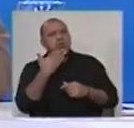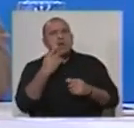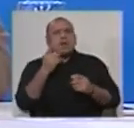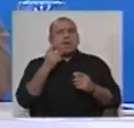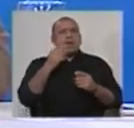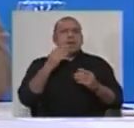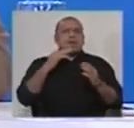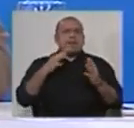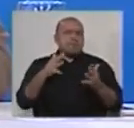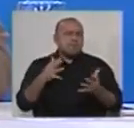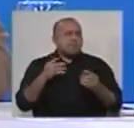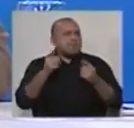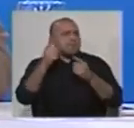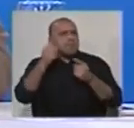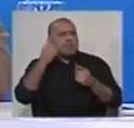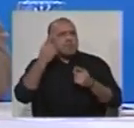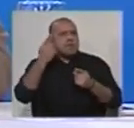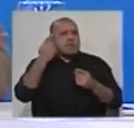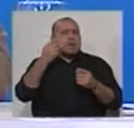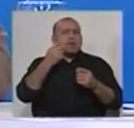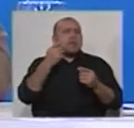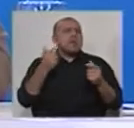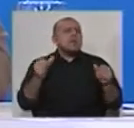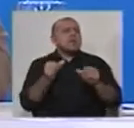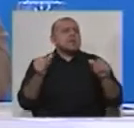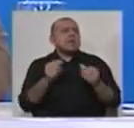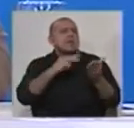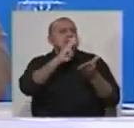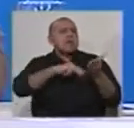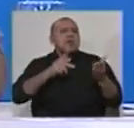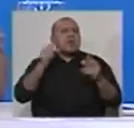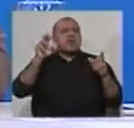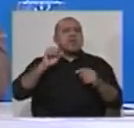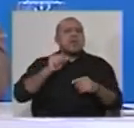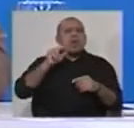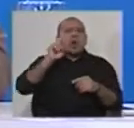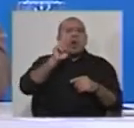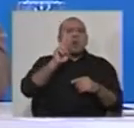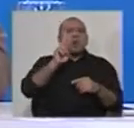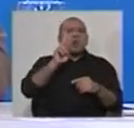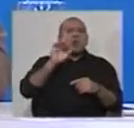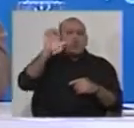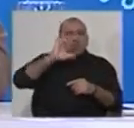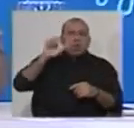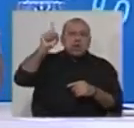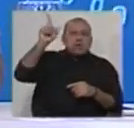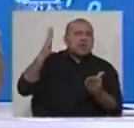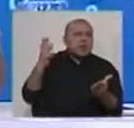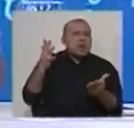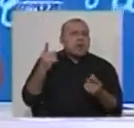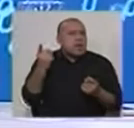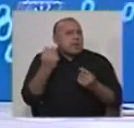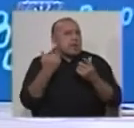que pensaban hacer en cataluña por ejemplo con respecto a la unión europea o qué es lo que piensan hacer con respecto a esperaban